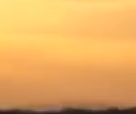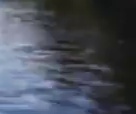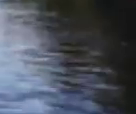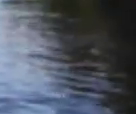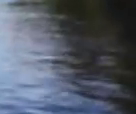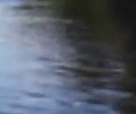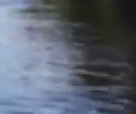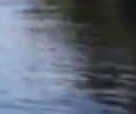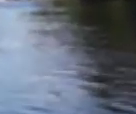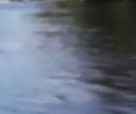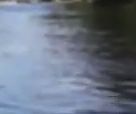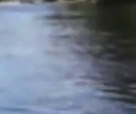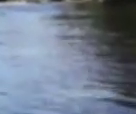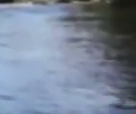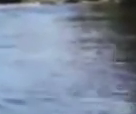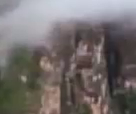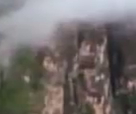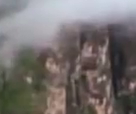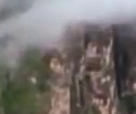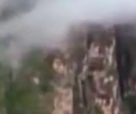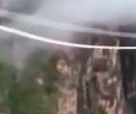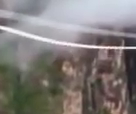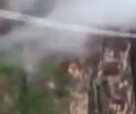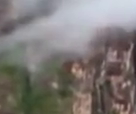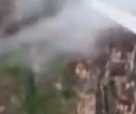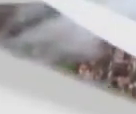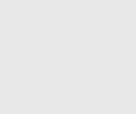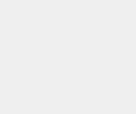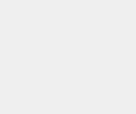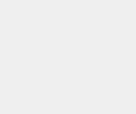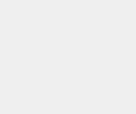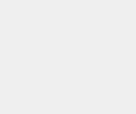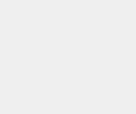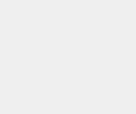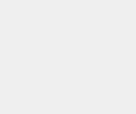atención Sigamos haciendo parte